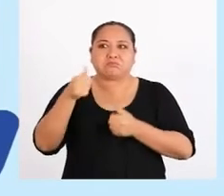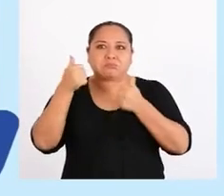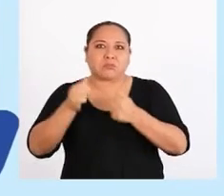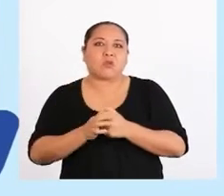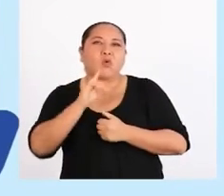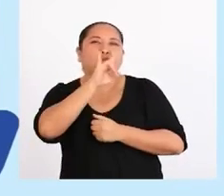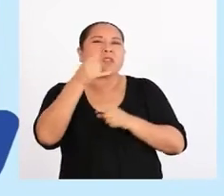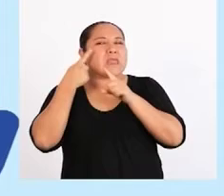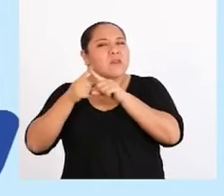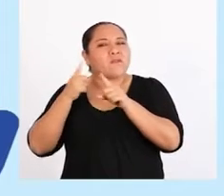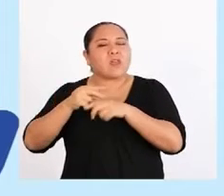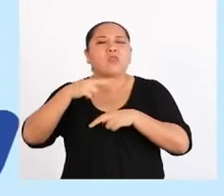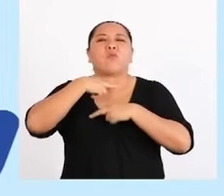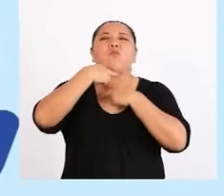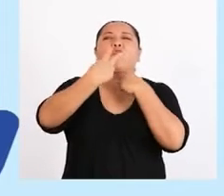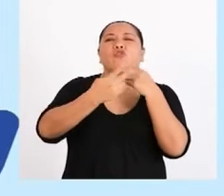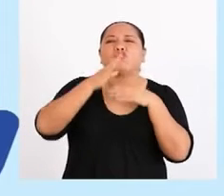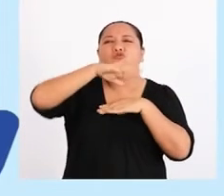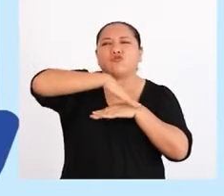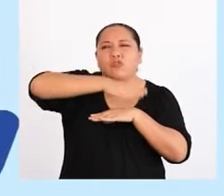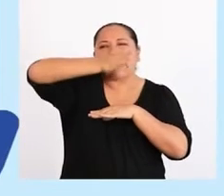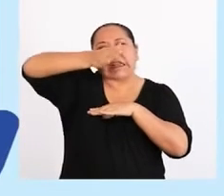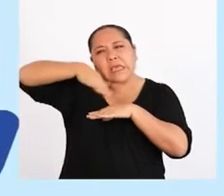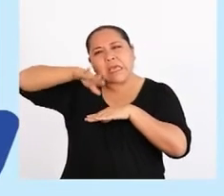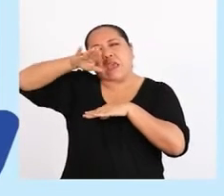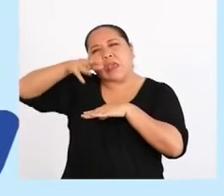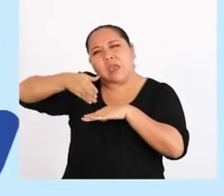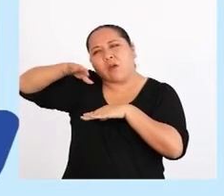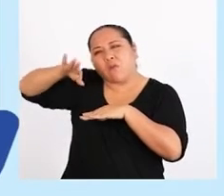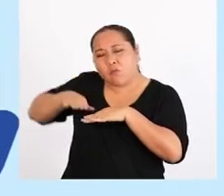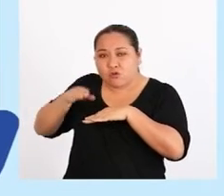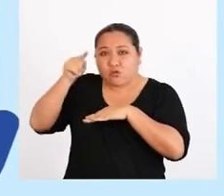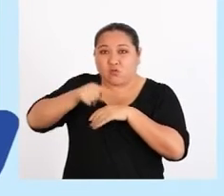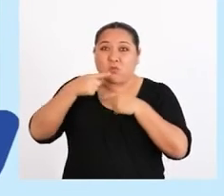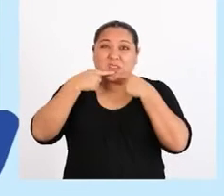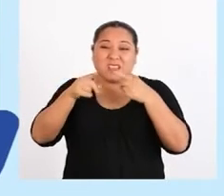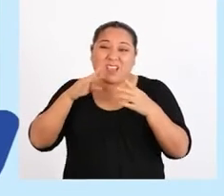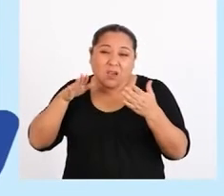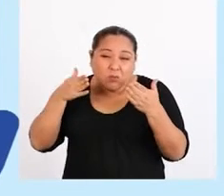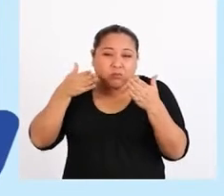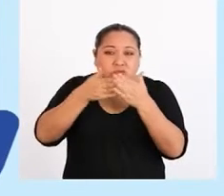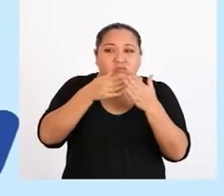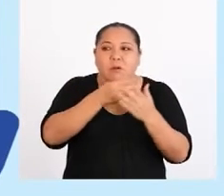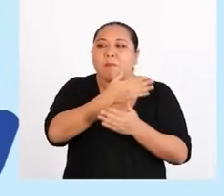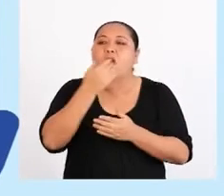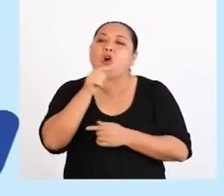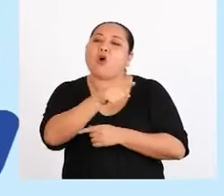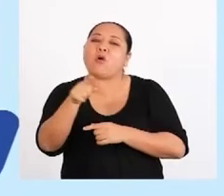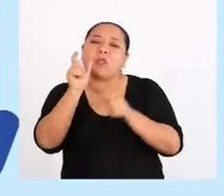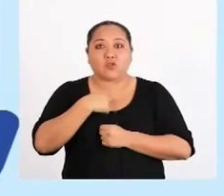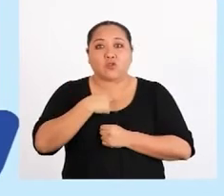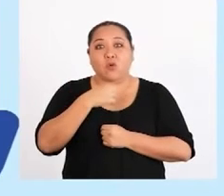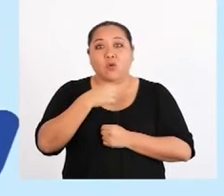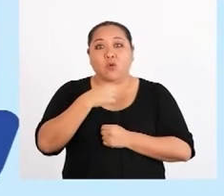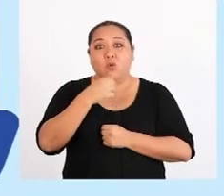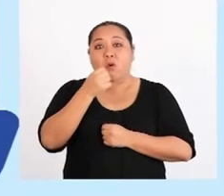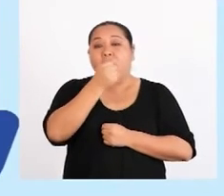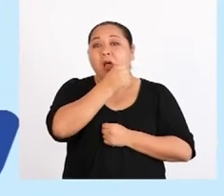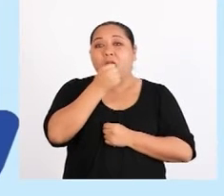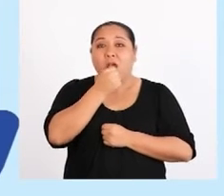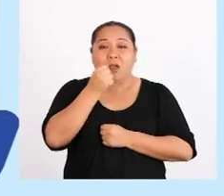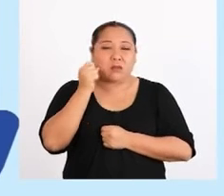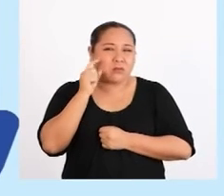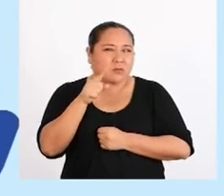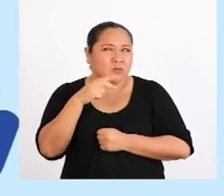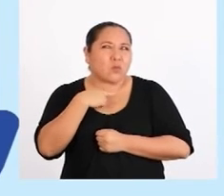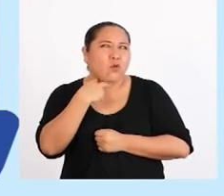diferentes tonalidades y ritmos de voz, lo cual hace que su mensaje llegue mejor a las personas. Yo puedo notar que su